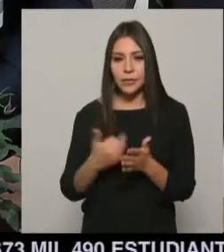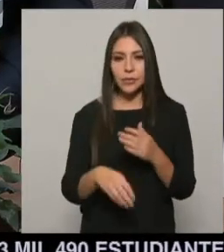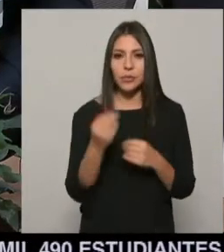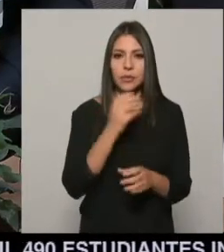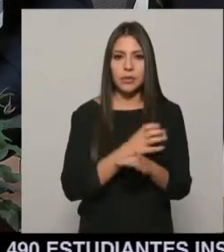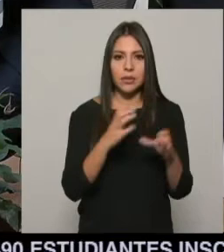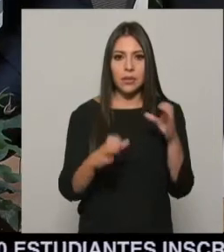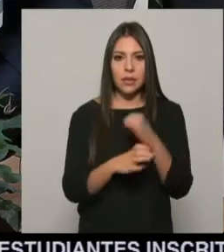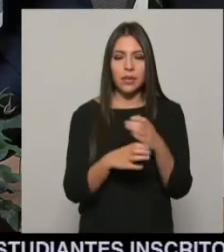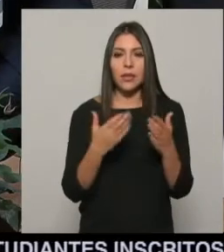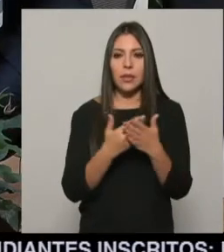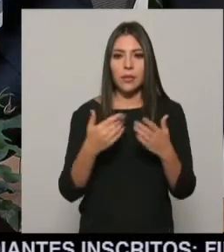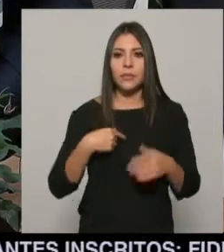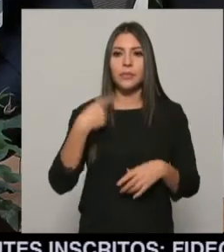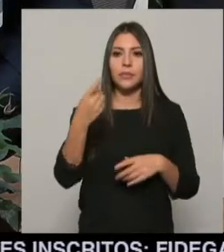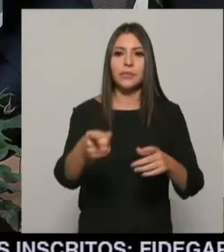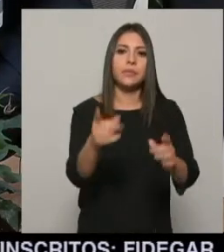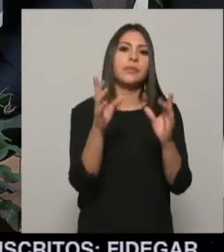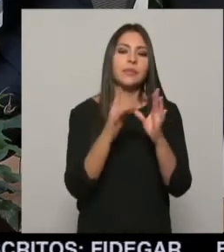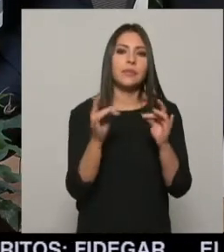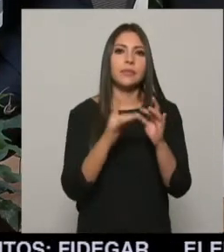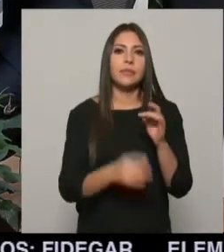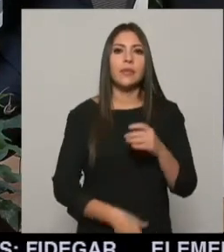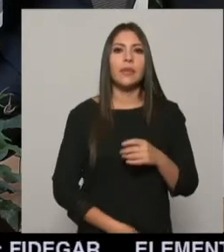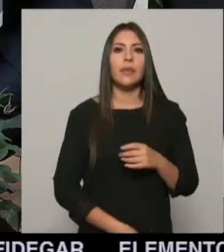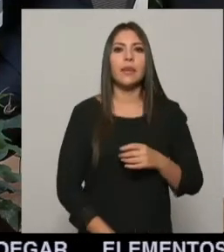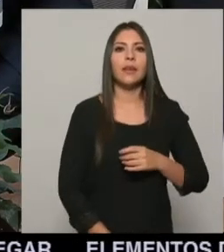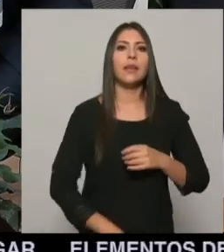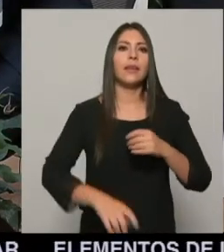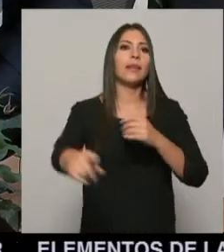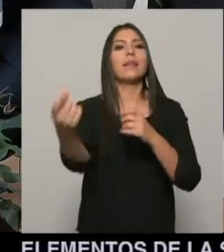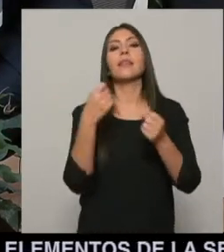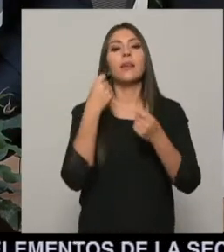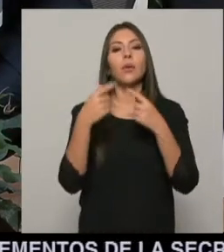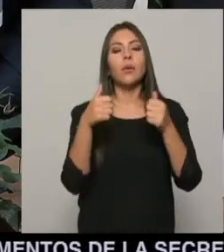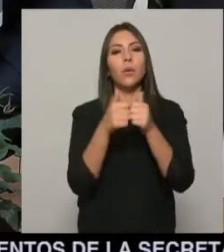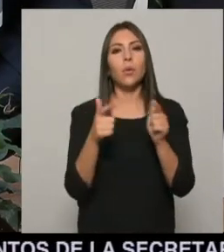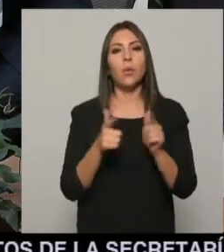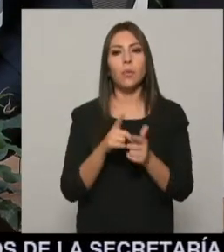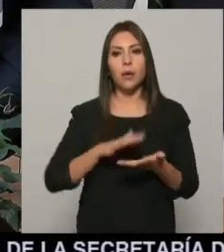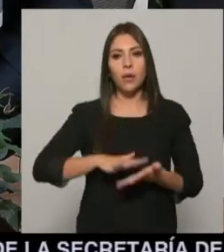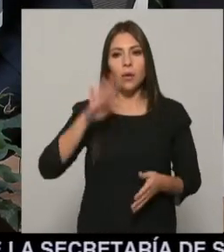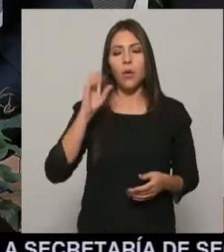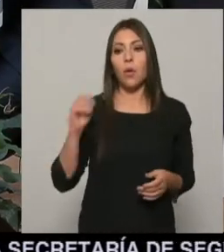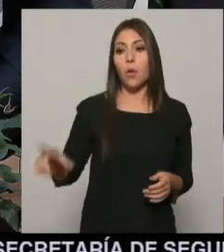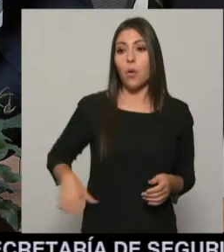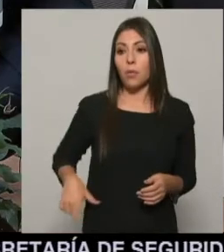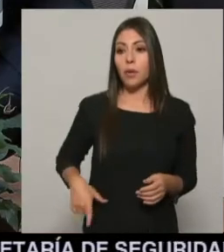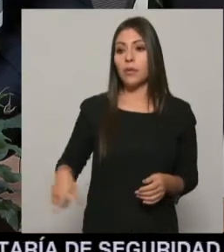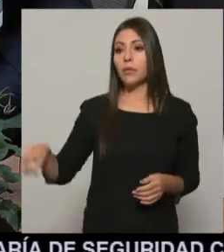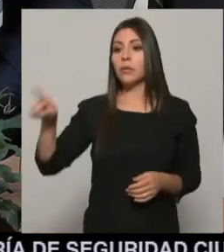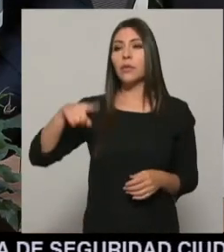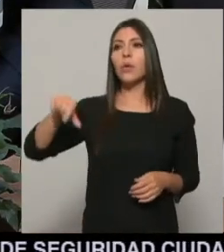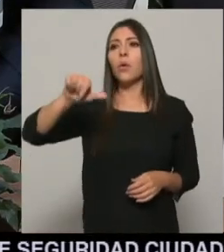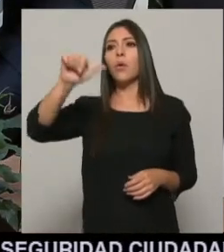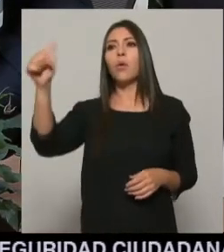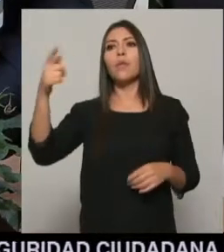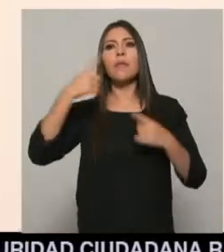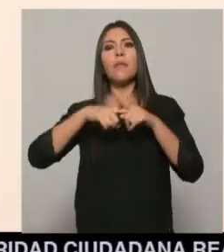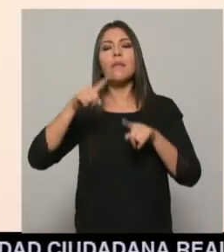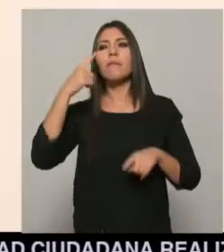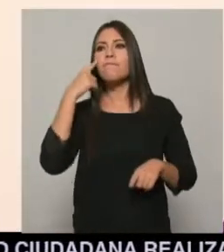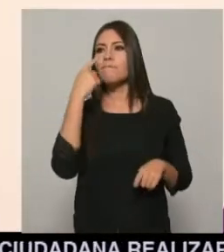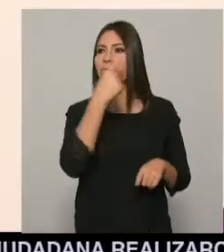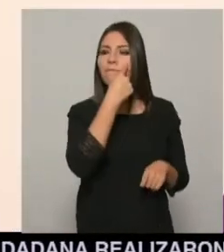reiteraría que es importante que los grupos mayoritarios, el propio gobierno, escuche las otras voces, escuche las otras visiones y que